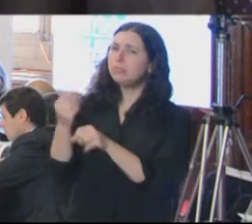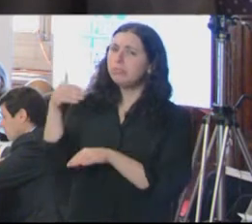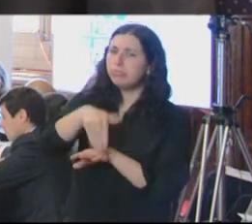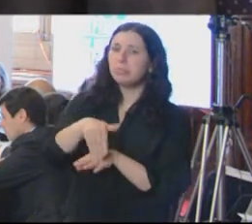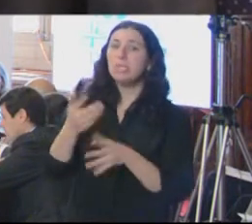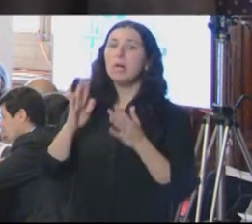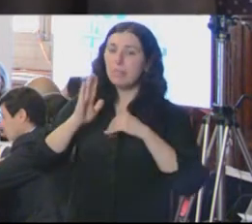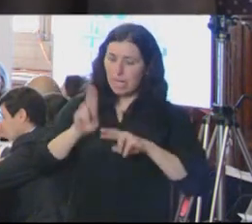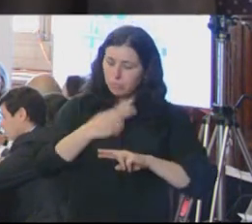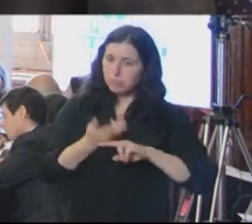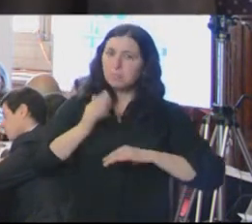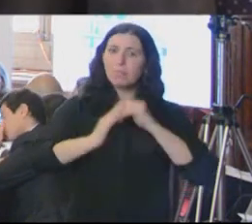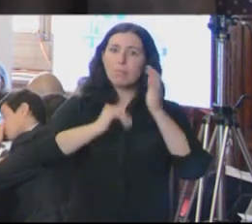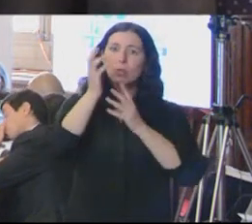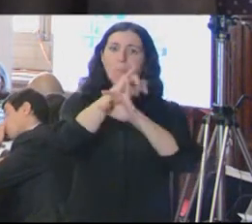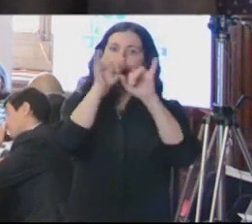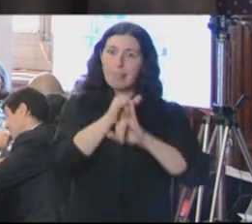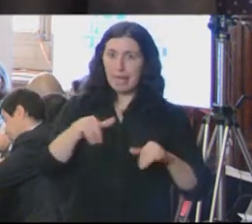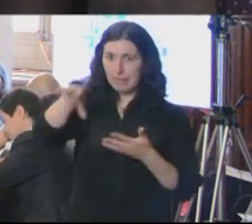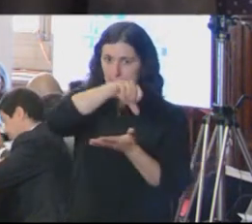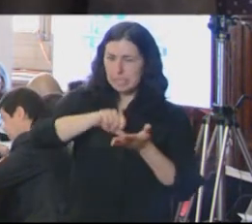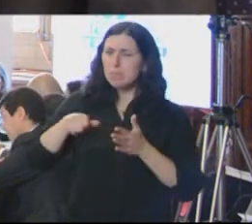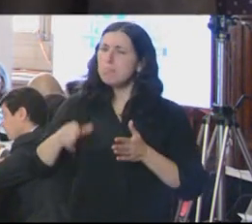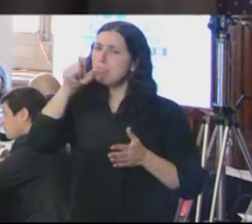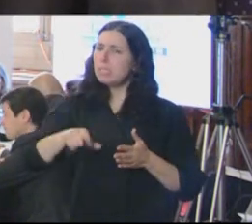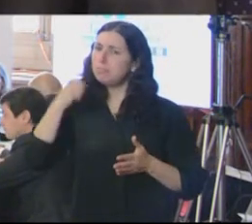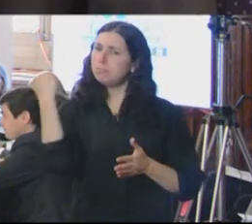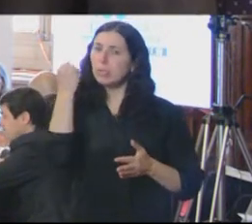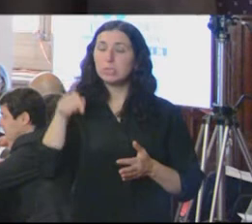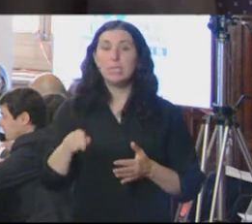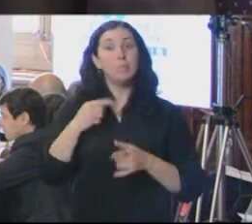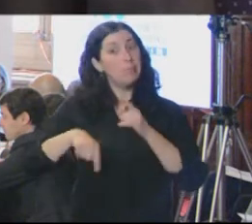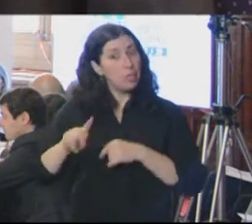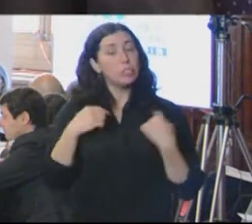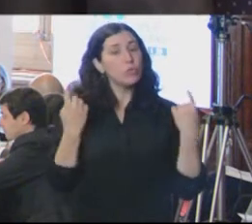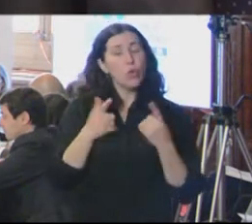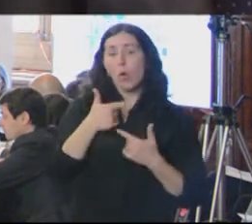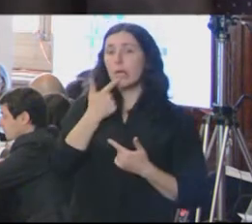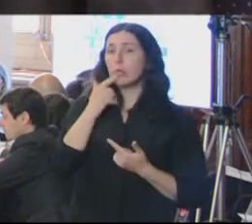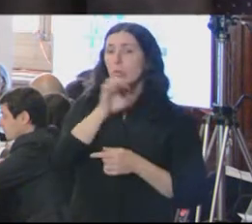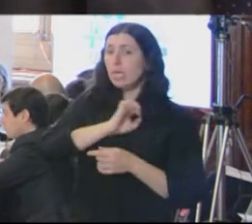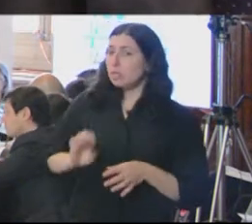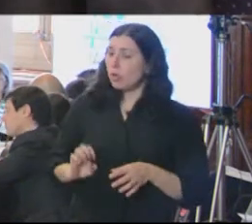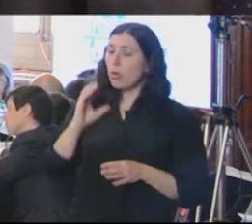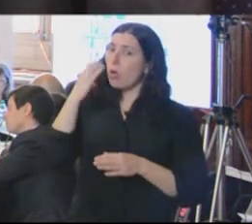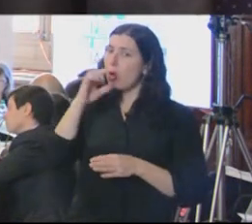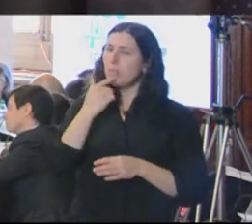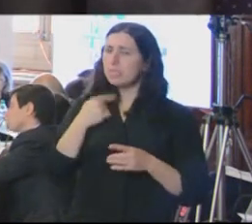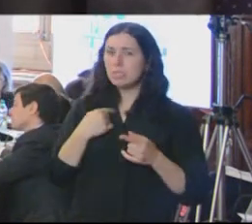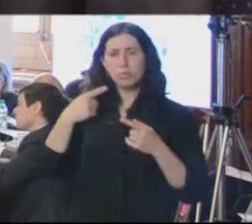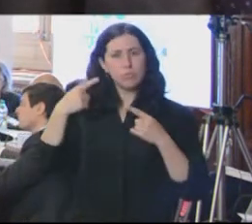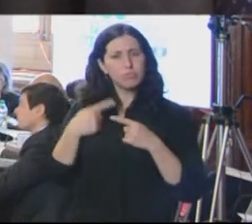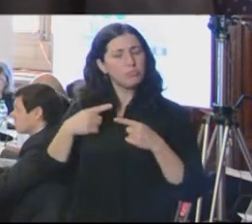papel sustancial. Y por ello, no duda el Estado colombiano en señalar su condena